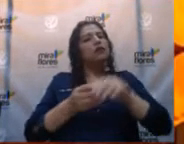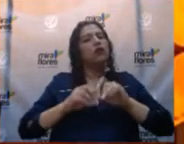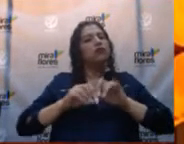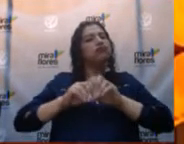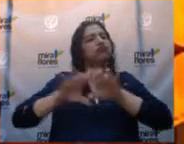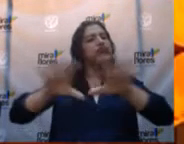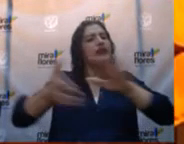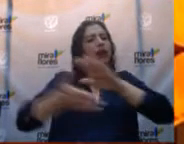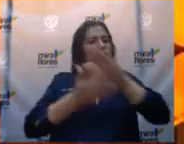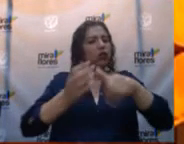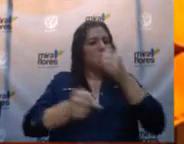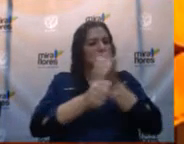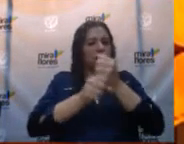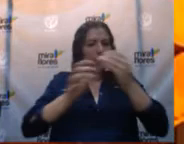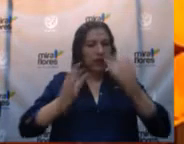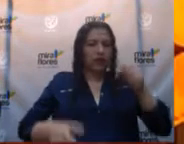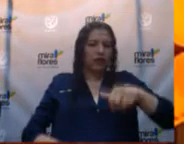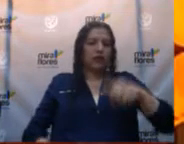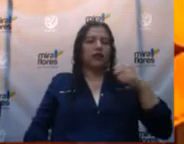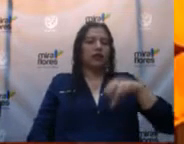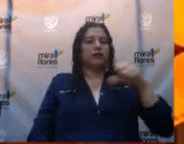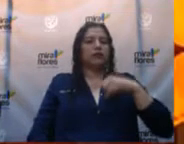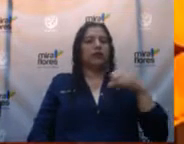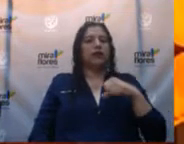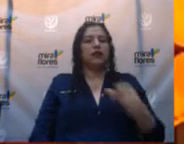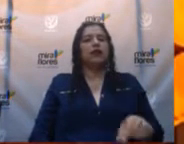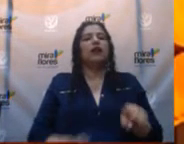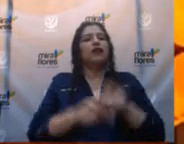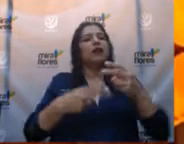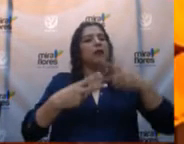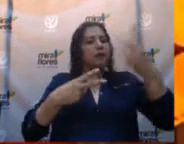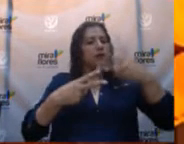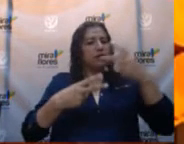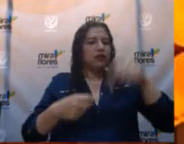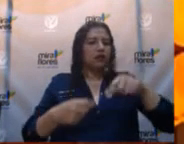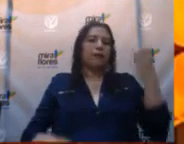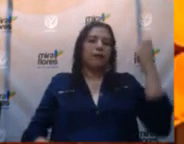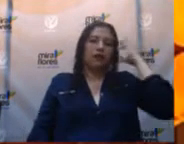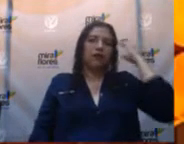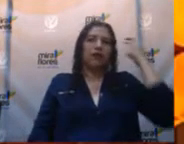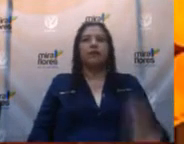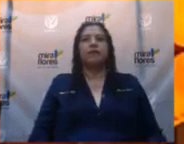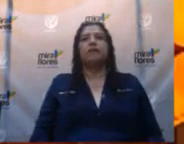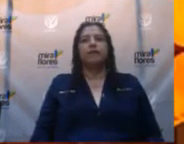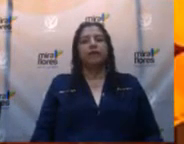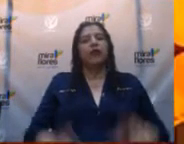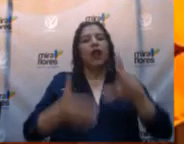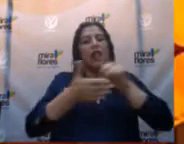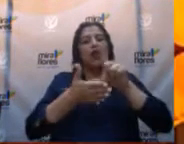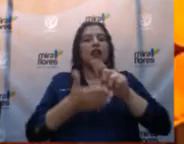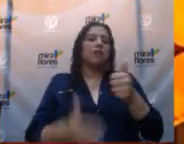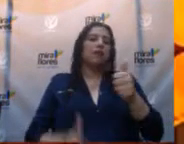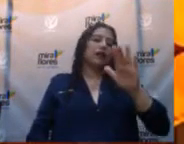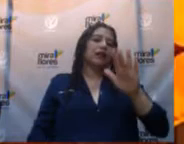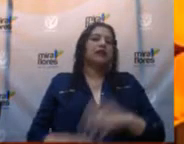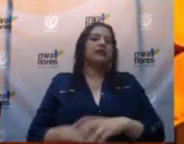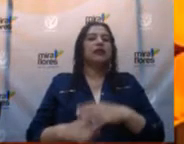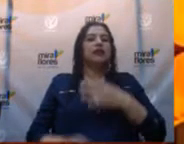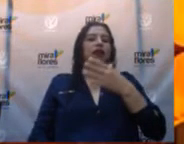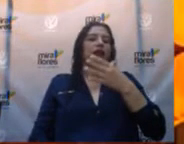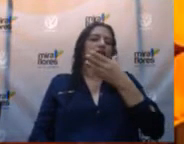el saludo a todos los trabajadores de la Municipalidad y vecinos de dicha comuna. Lima, 15 de diciembre del